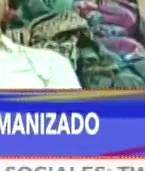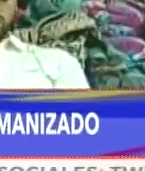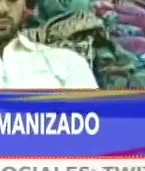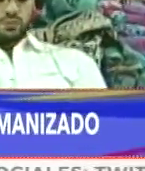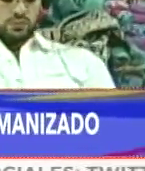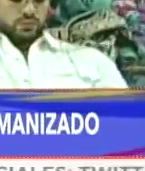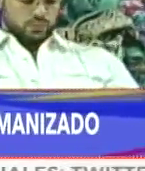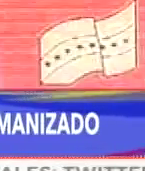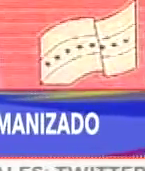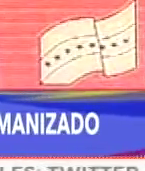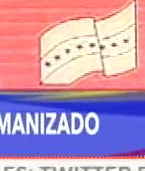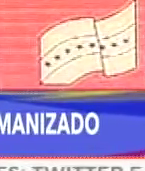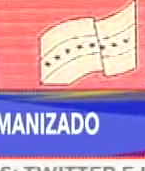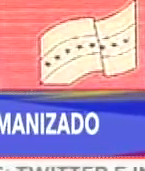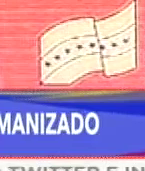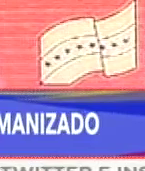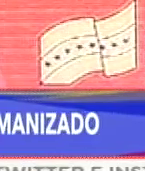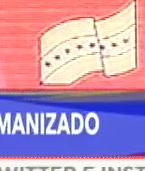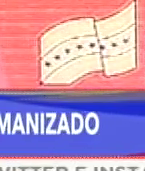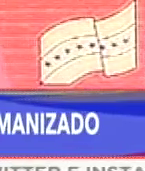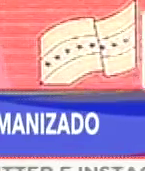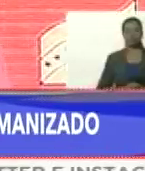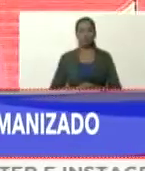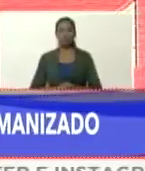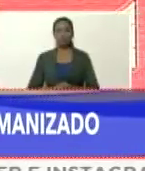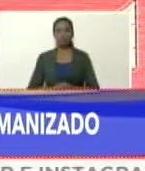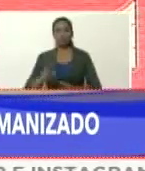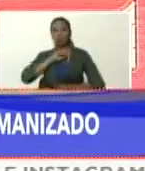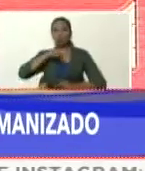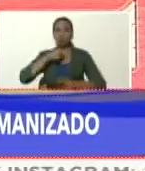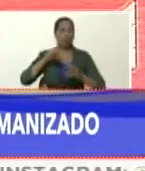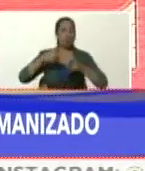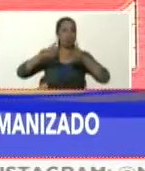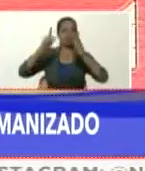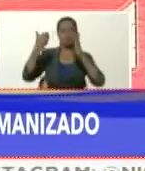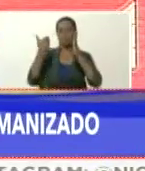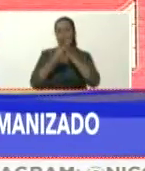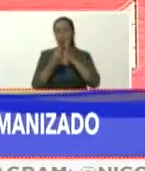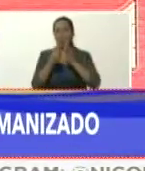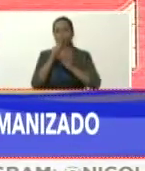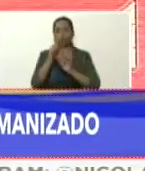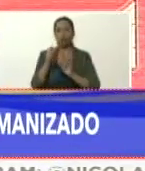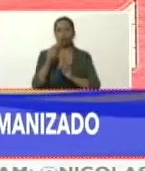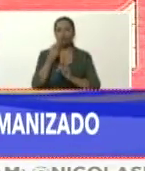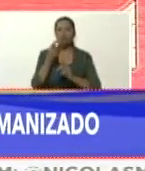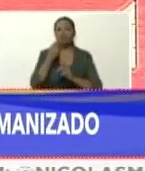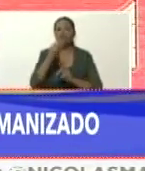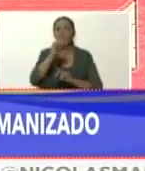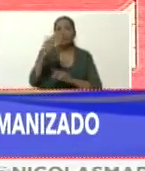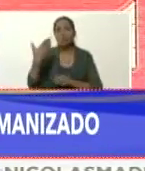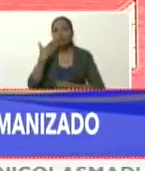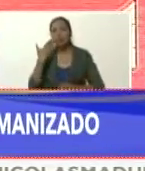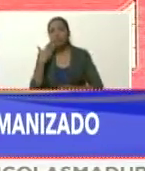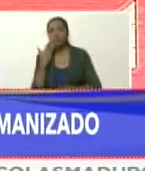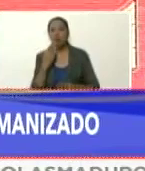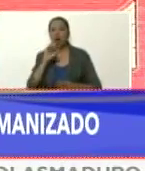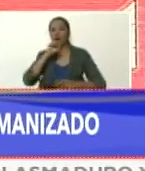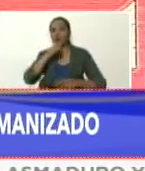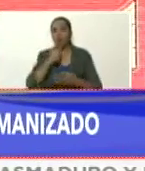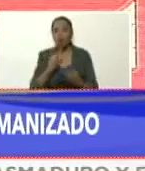usted. Nosotros estamos listos con la vacuna. Te hablo a ti, mujer, madre, mujer,